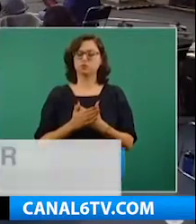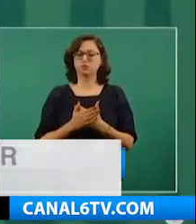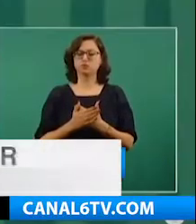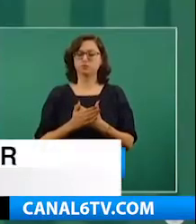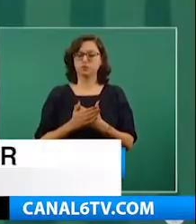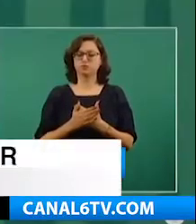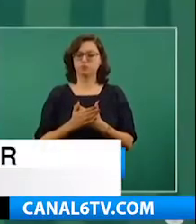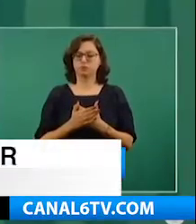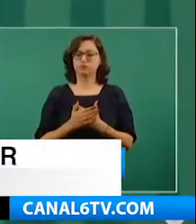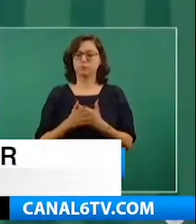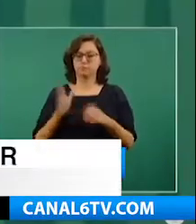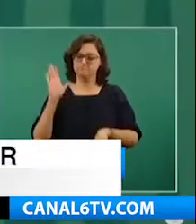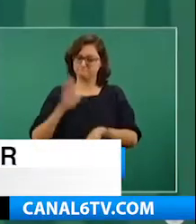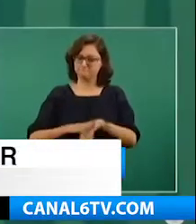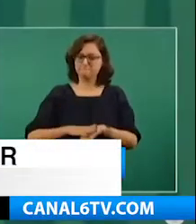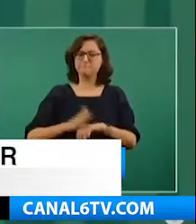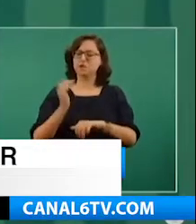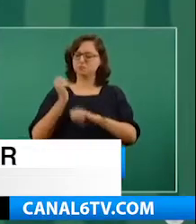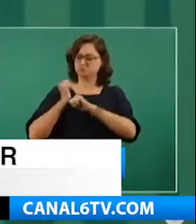la vigilancia